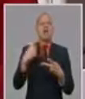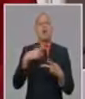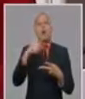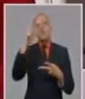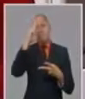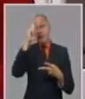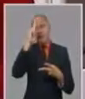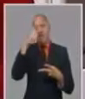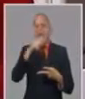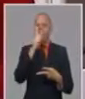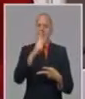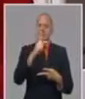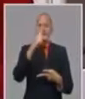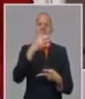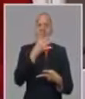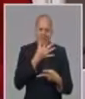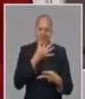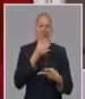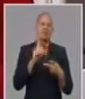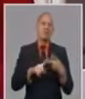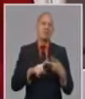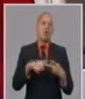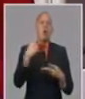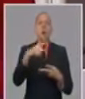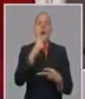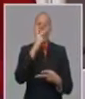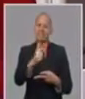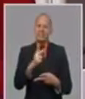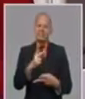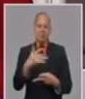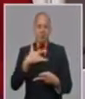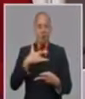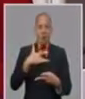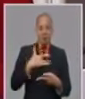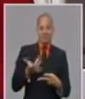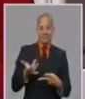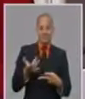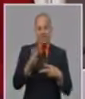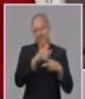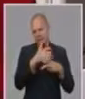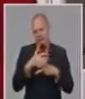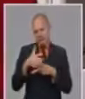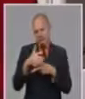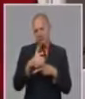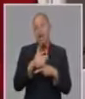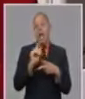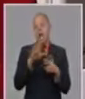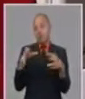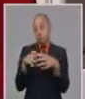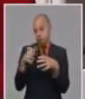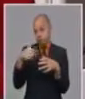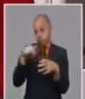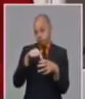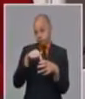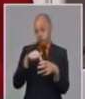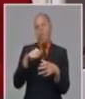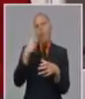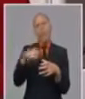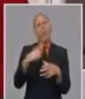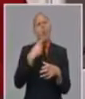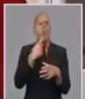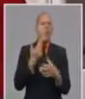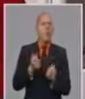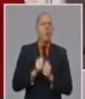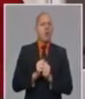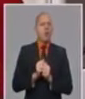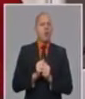a cardiólogos, que a nivel de municipio están, además de que trabajan, están diseñados para eso. Allí ya hay otro grupo de